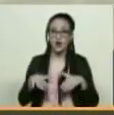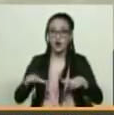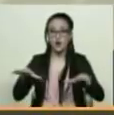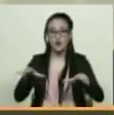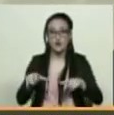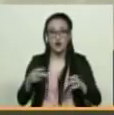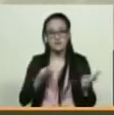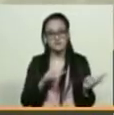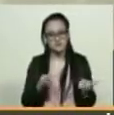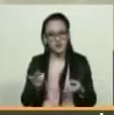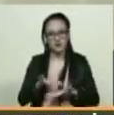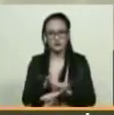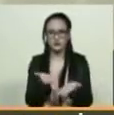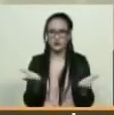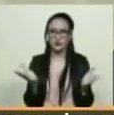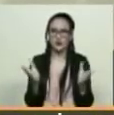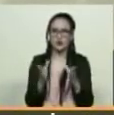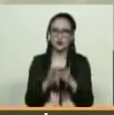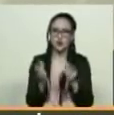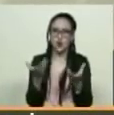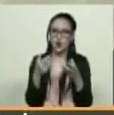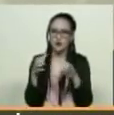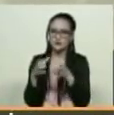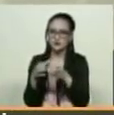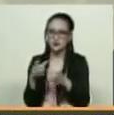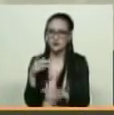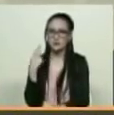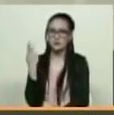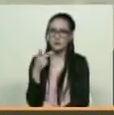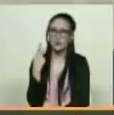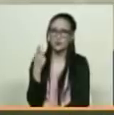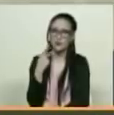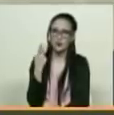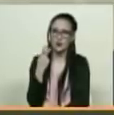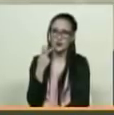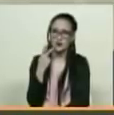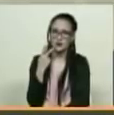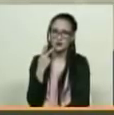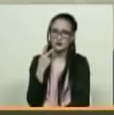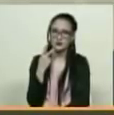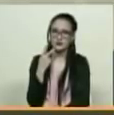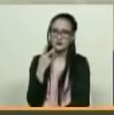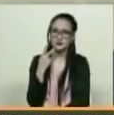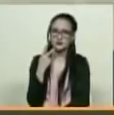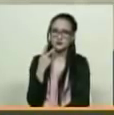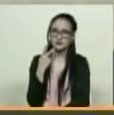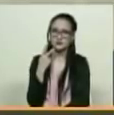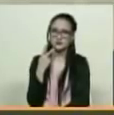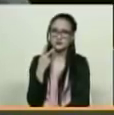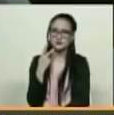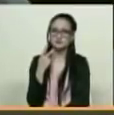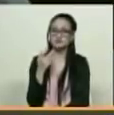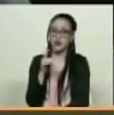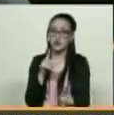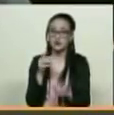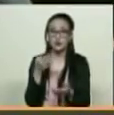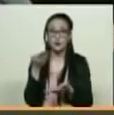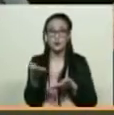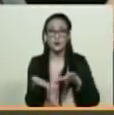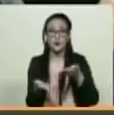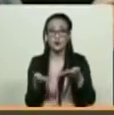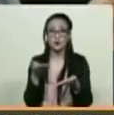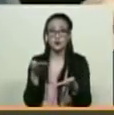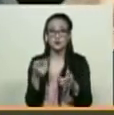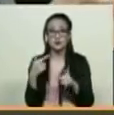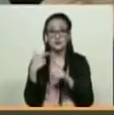e invitando a las organizaciones con fines políticas que han postulado y a sus